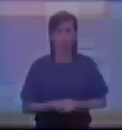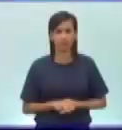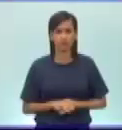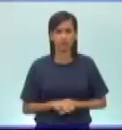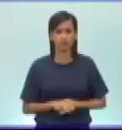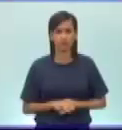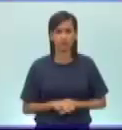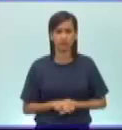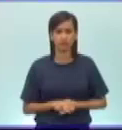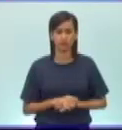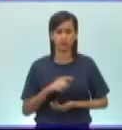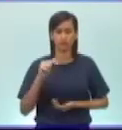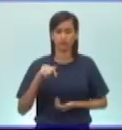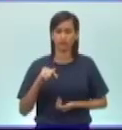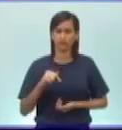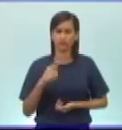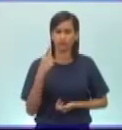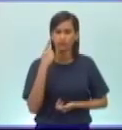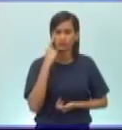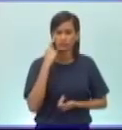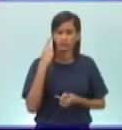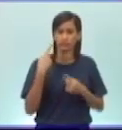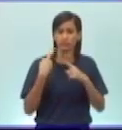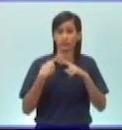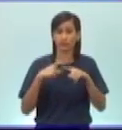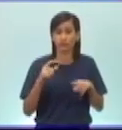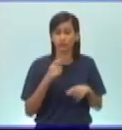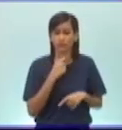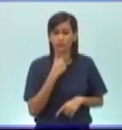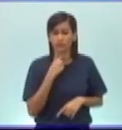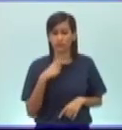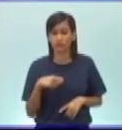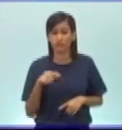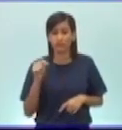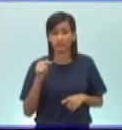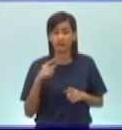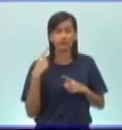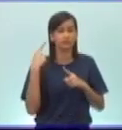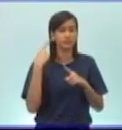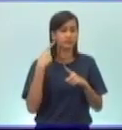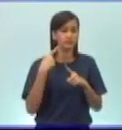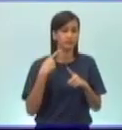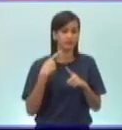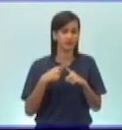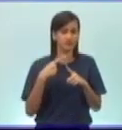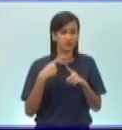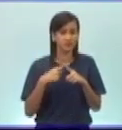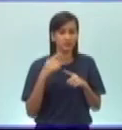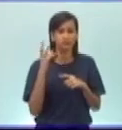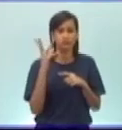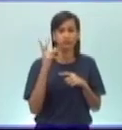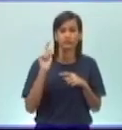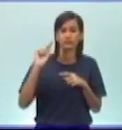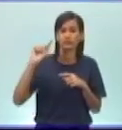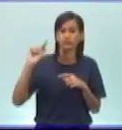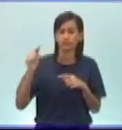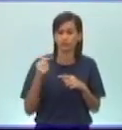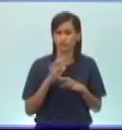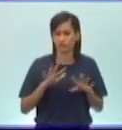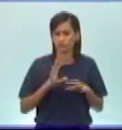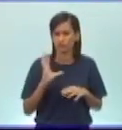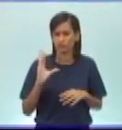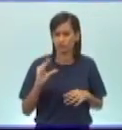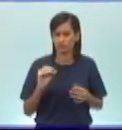Vamos a ver entonces un ejemplo en el que estamos adicionando expresiones decimales. Ya lo hemos hecho ya en clases